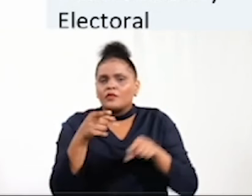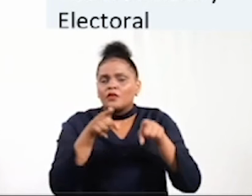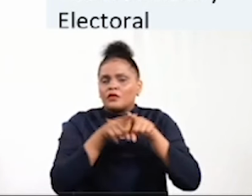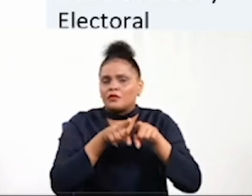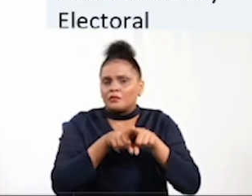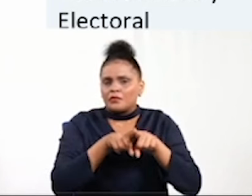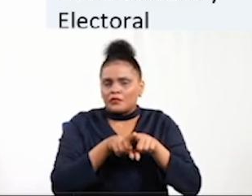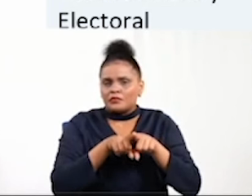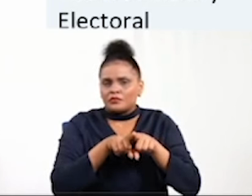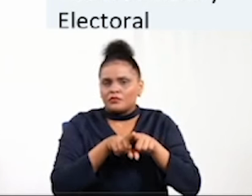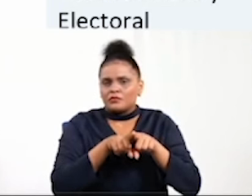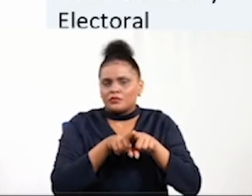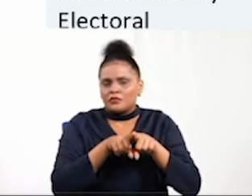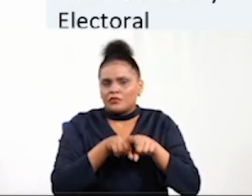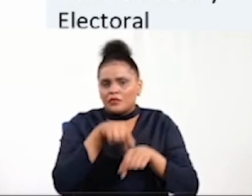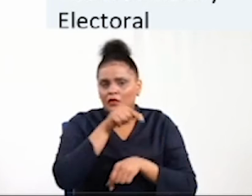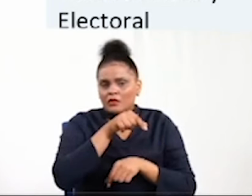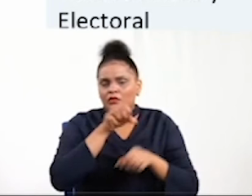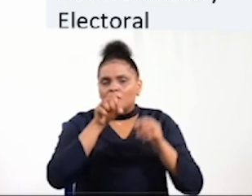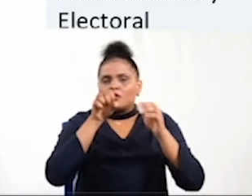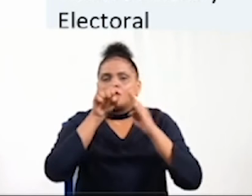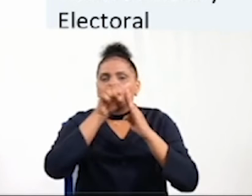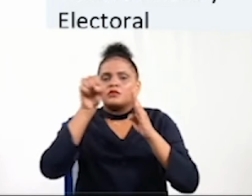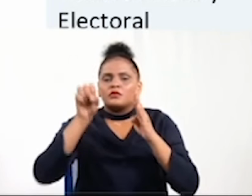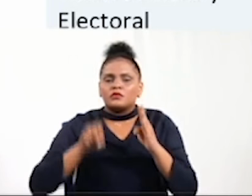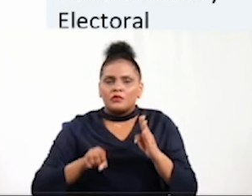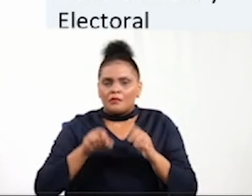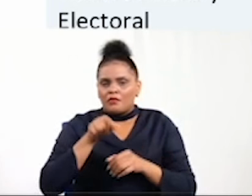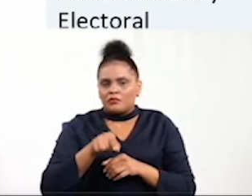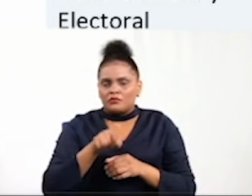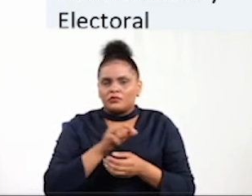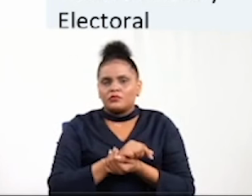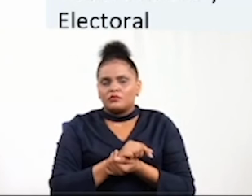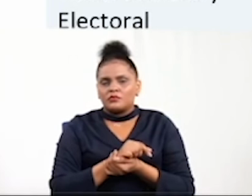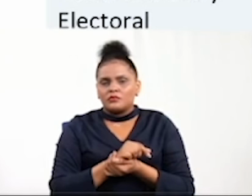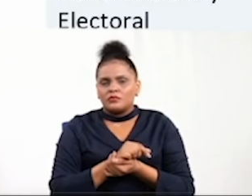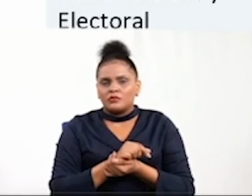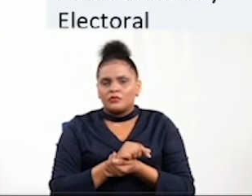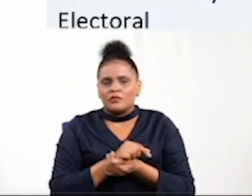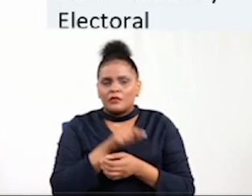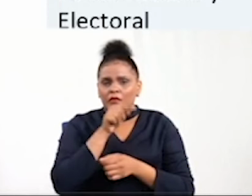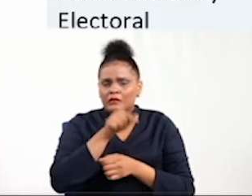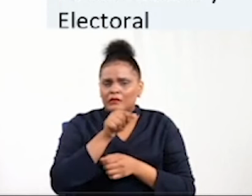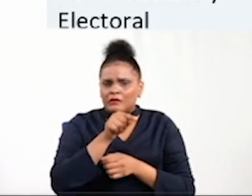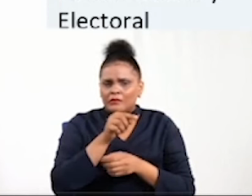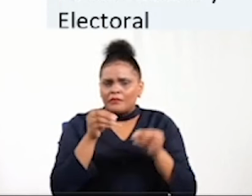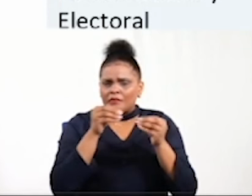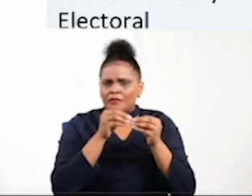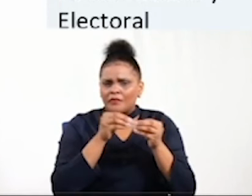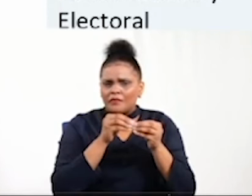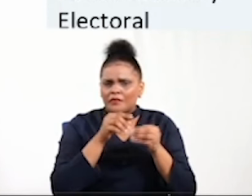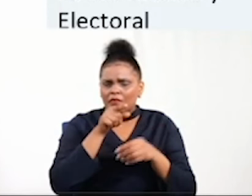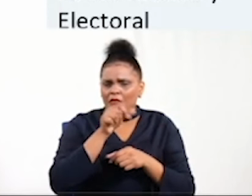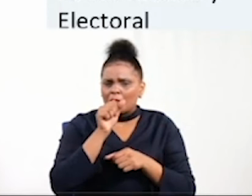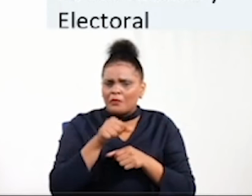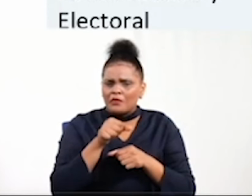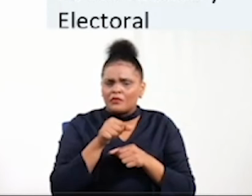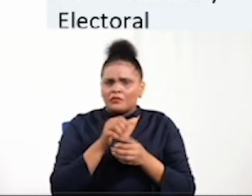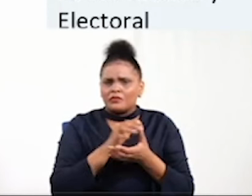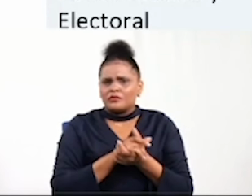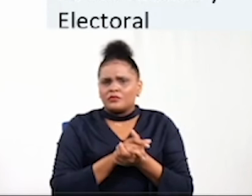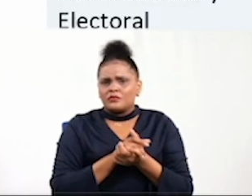o de preservación del sistema que es una categoría que nosotros utilizamos además no había una unidad para la transversalización de